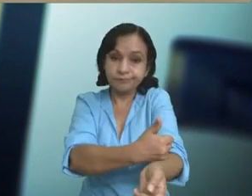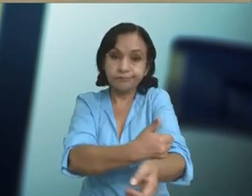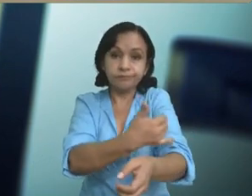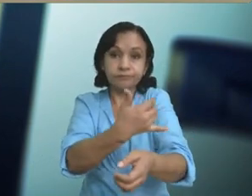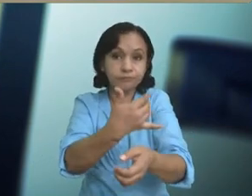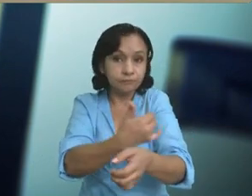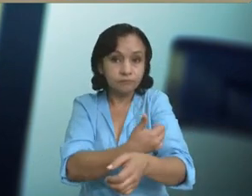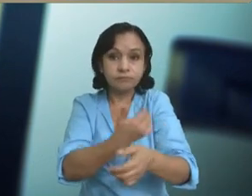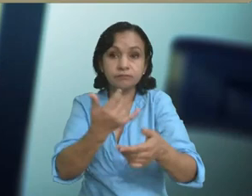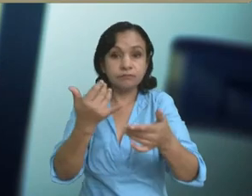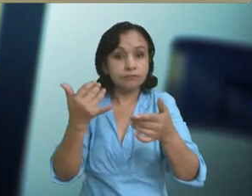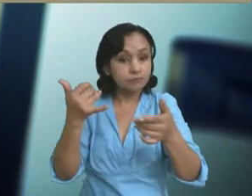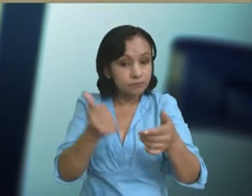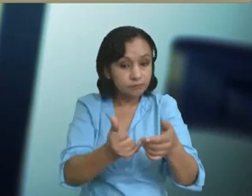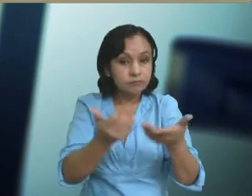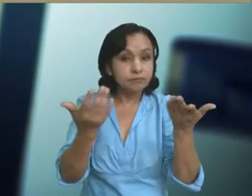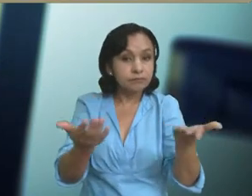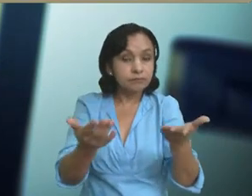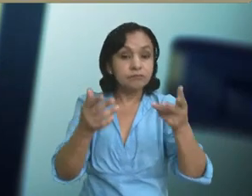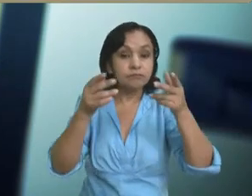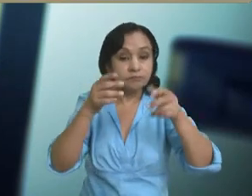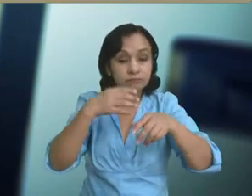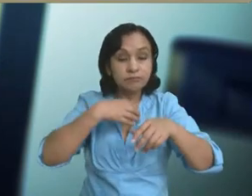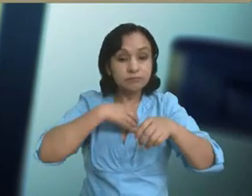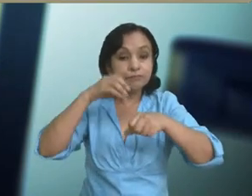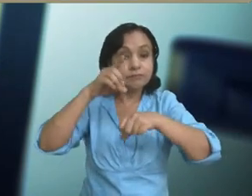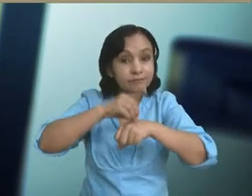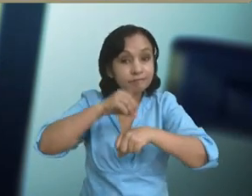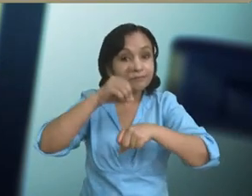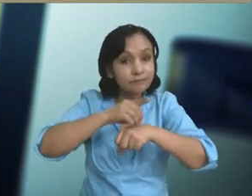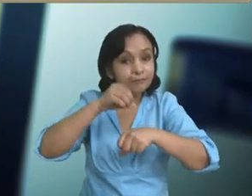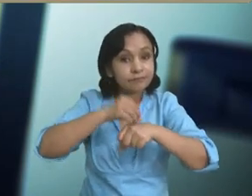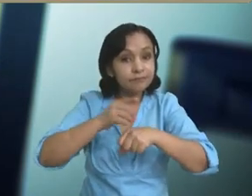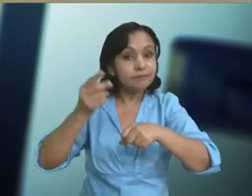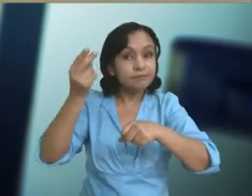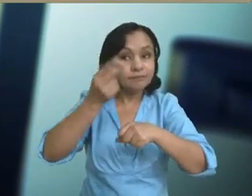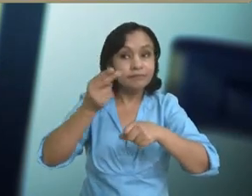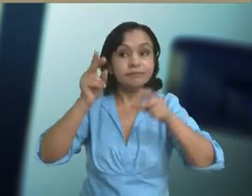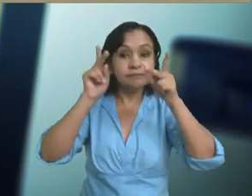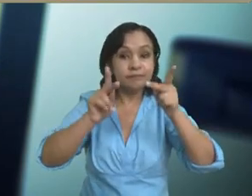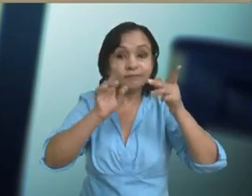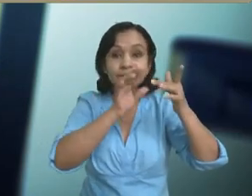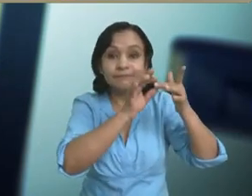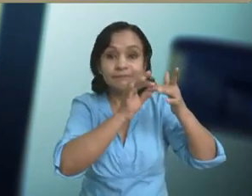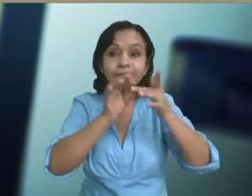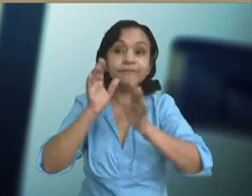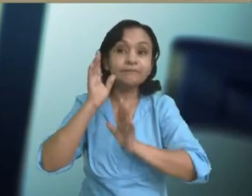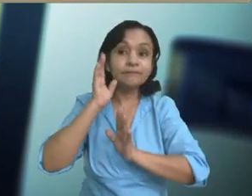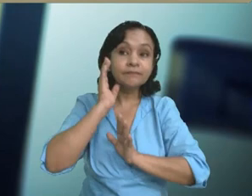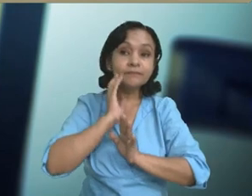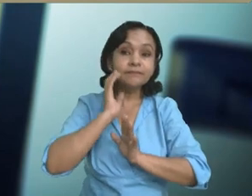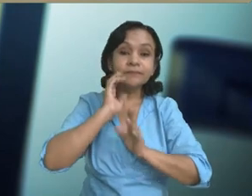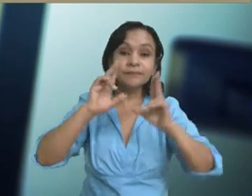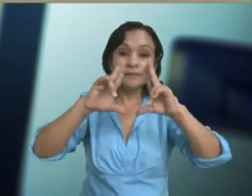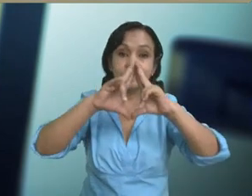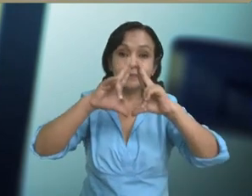O sea que va a ser en manos de nuestro personal de salud, y en este caso el personal de salud de Nicaragua, donde estaría la decisión